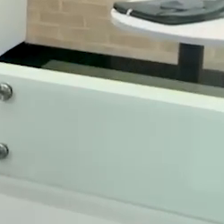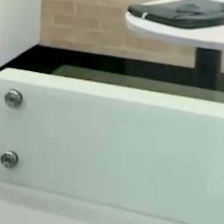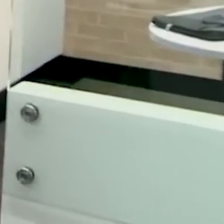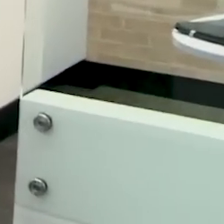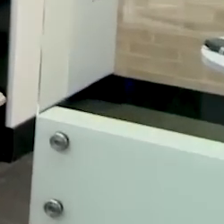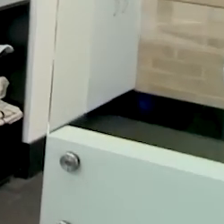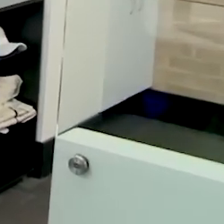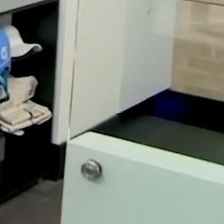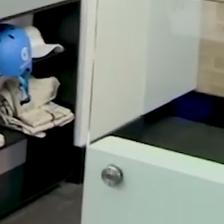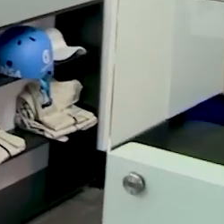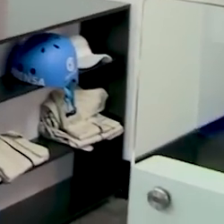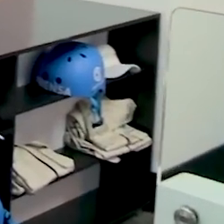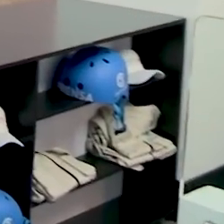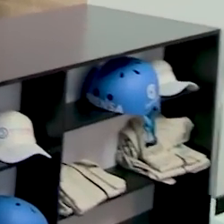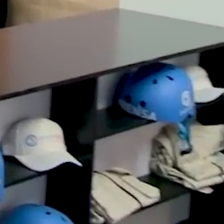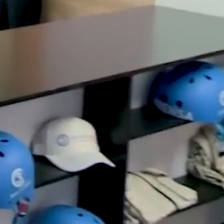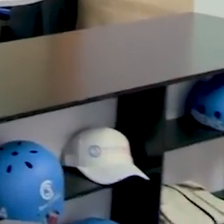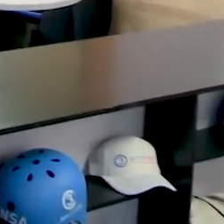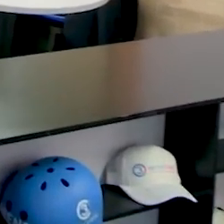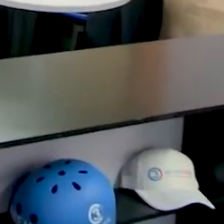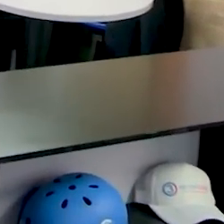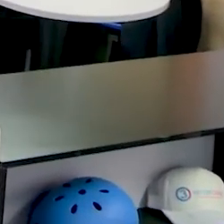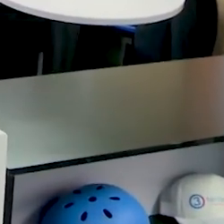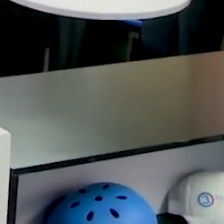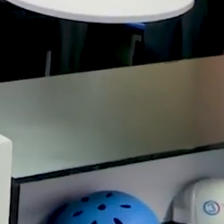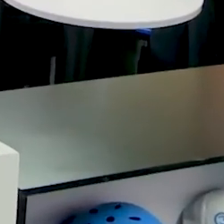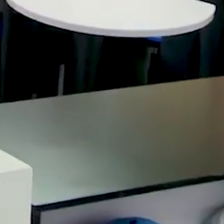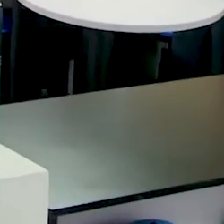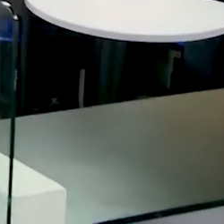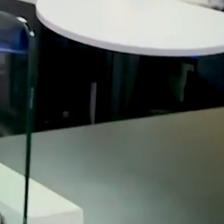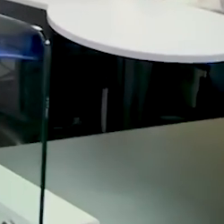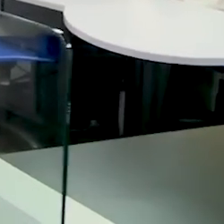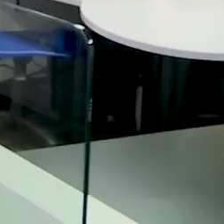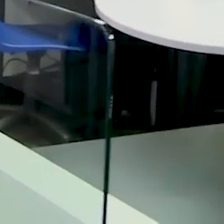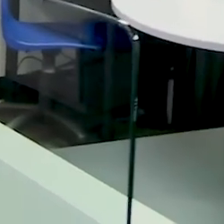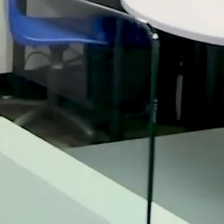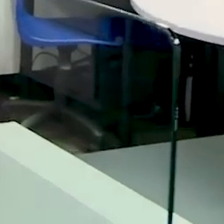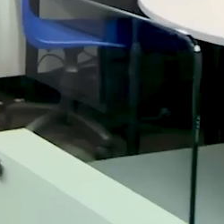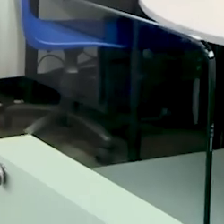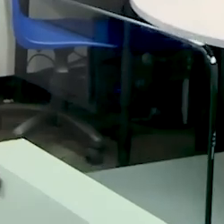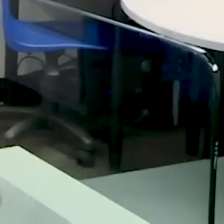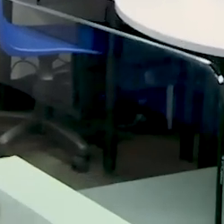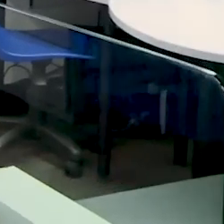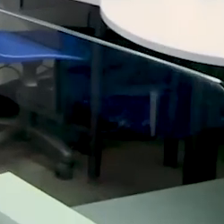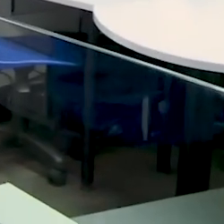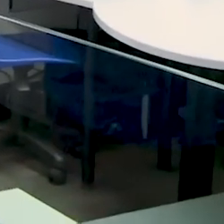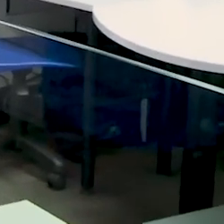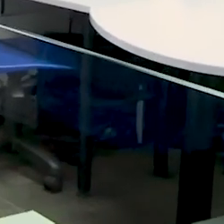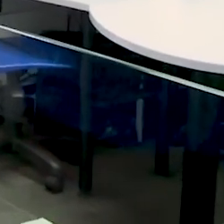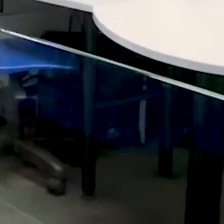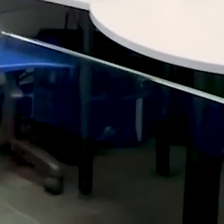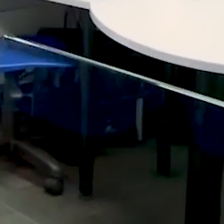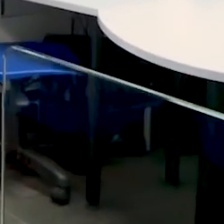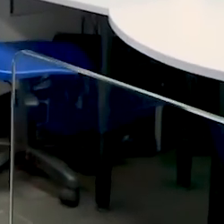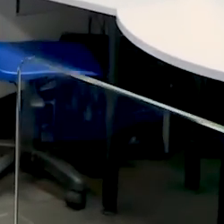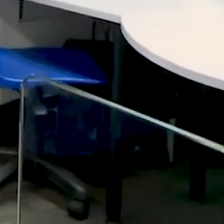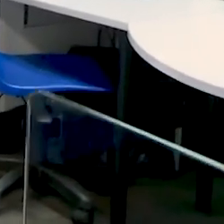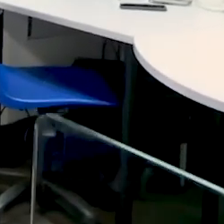Ustedes, los seguidores del tercer canal, son la razón por la cual nosotros podemos seguir realizando nuestro trabajo día a